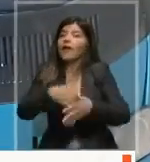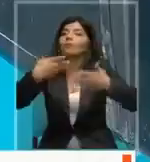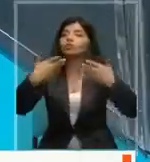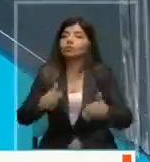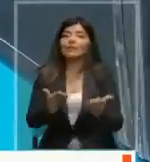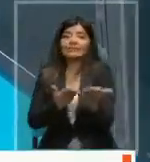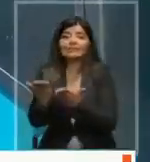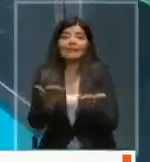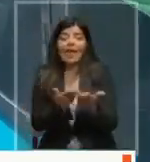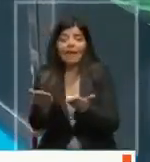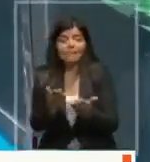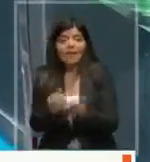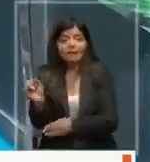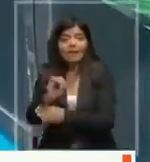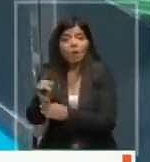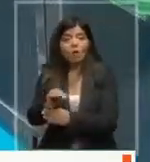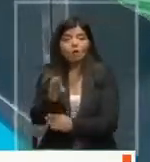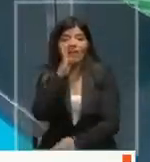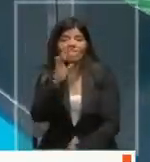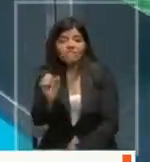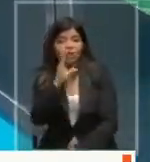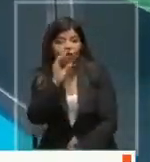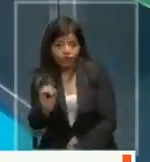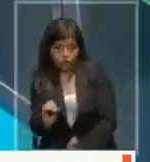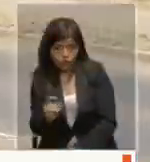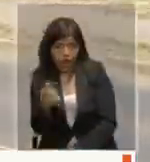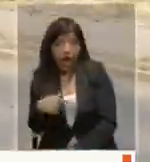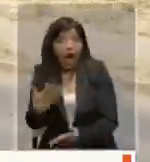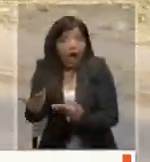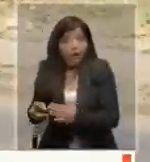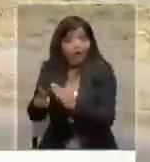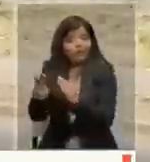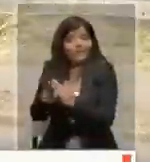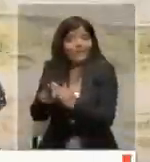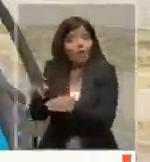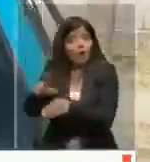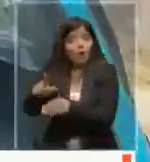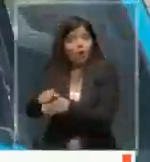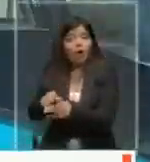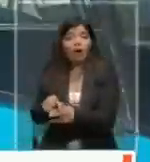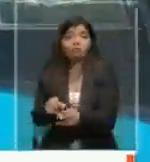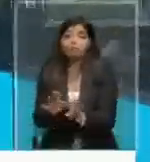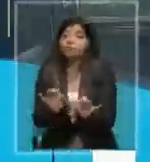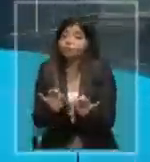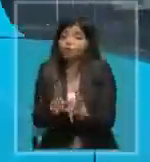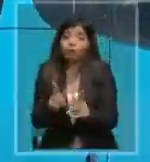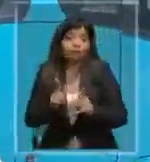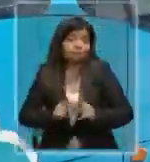Transporte del Bío Bío. Ahora los vecinos de Florida solo esperan poder viajar en paz.